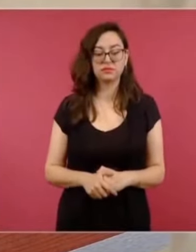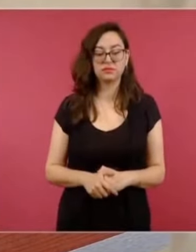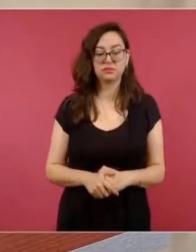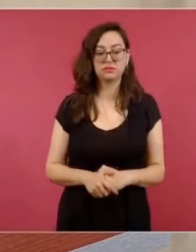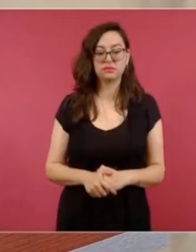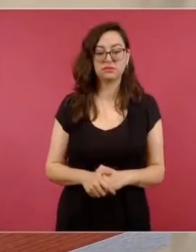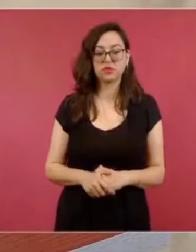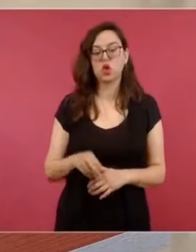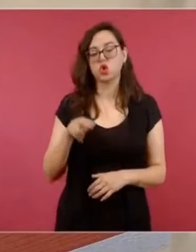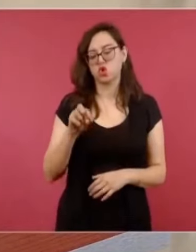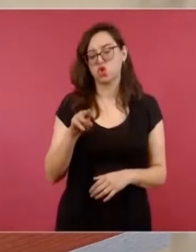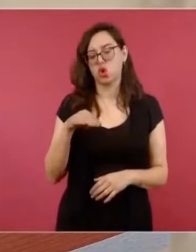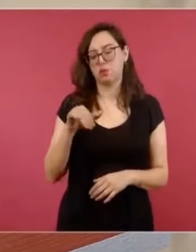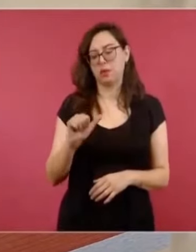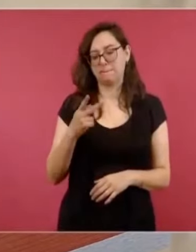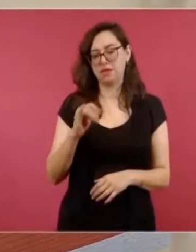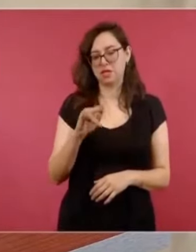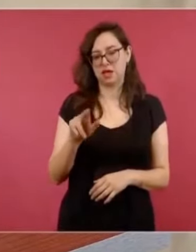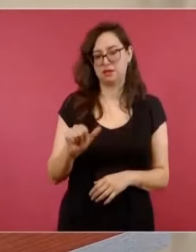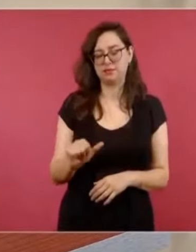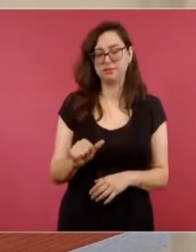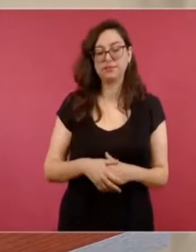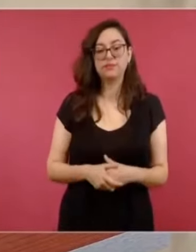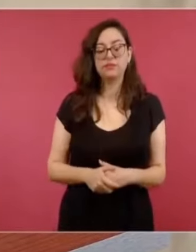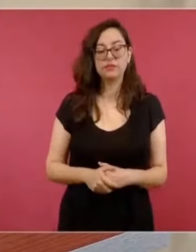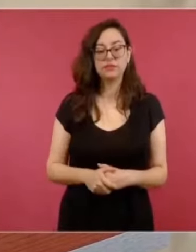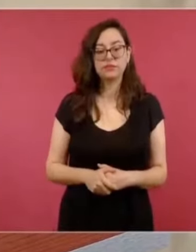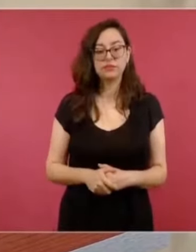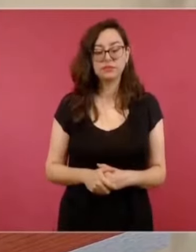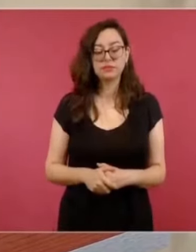Lucía Piña Hernández,